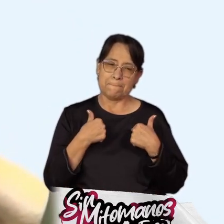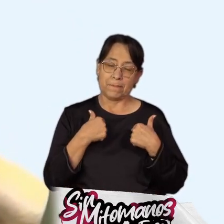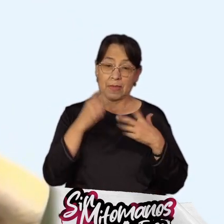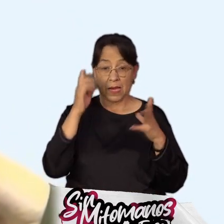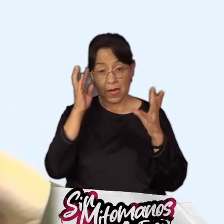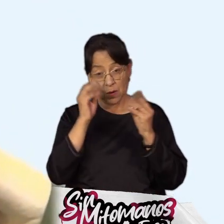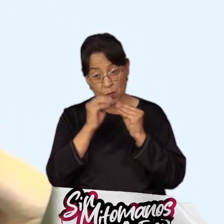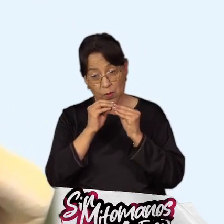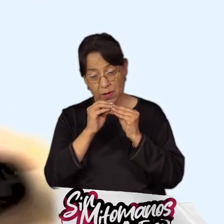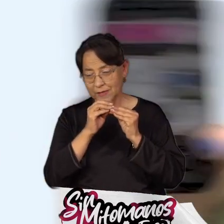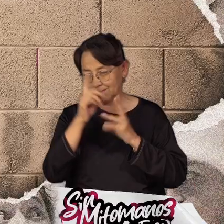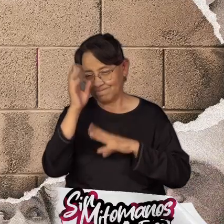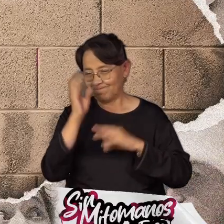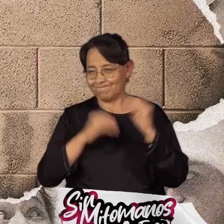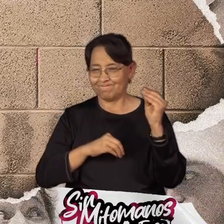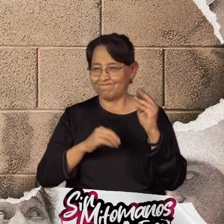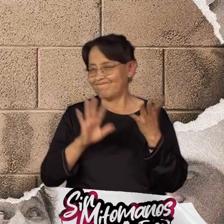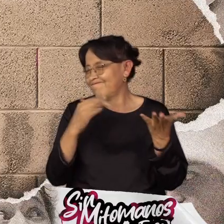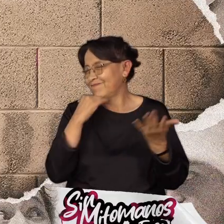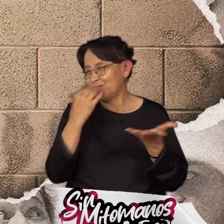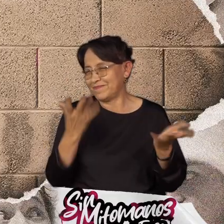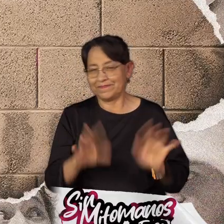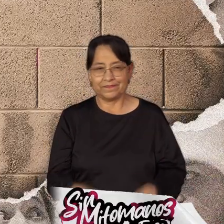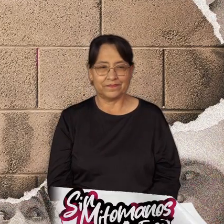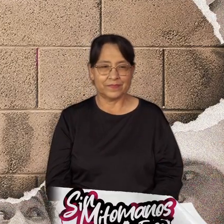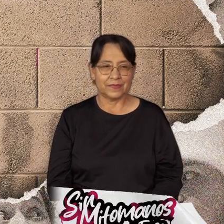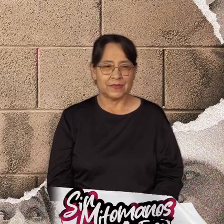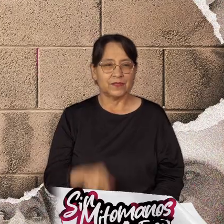Ni de acuerdo ni en desacuerdo.